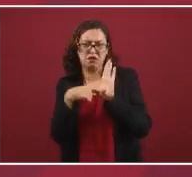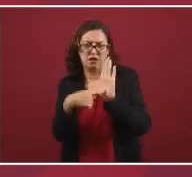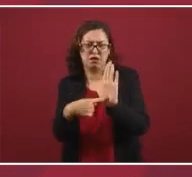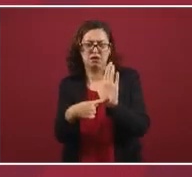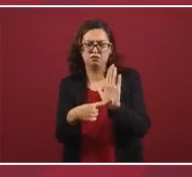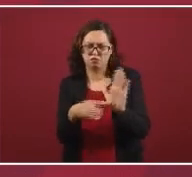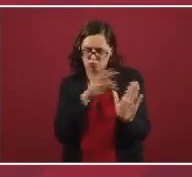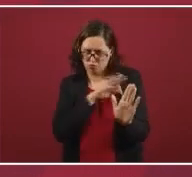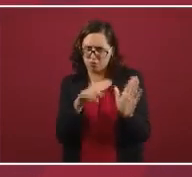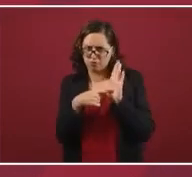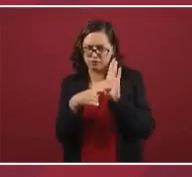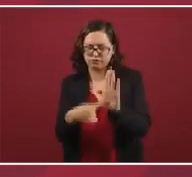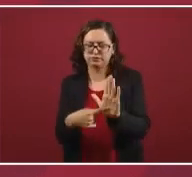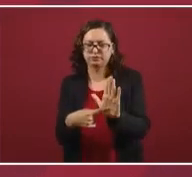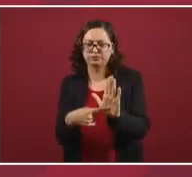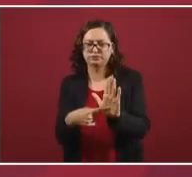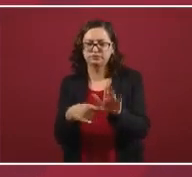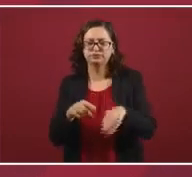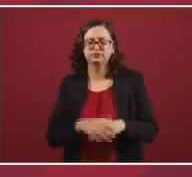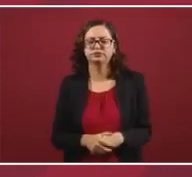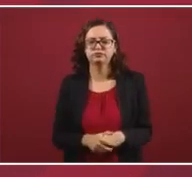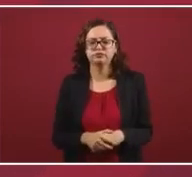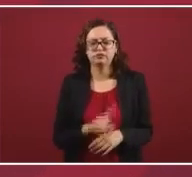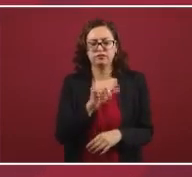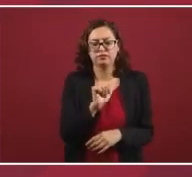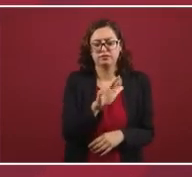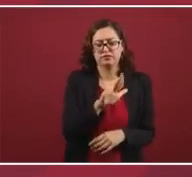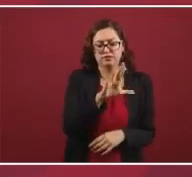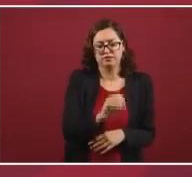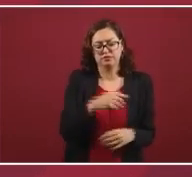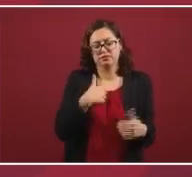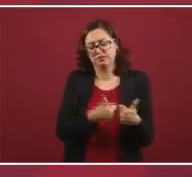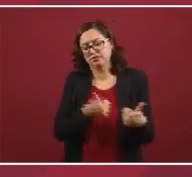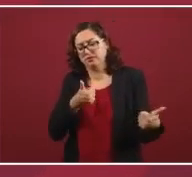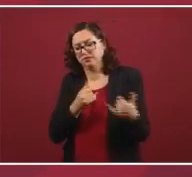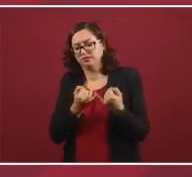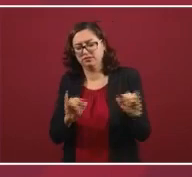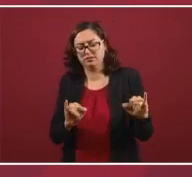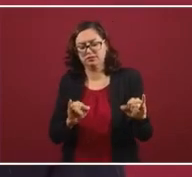de que era independiente de Zarco.